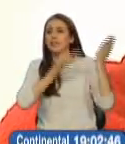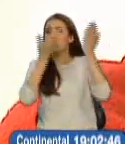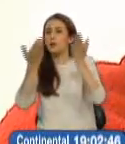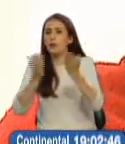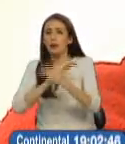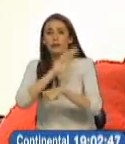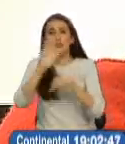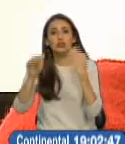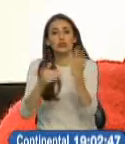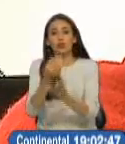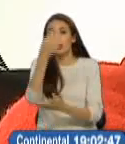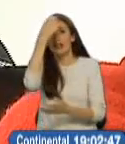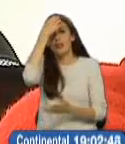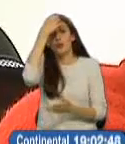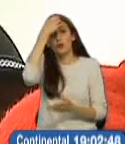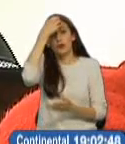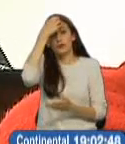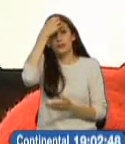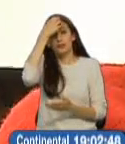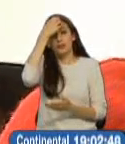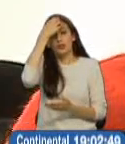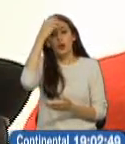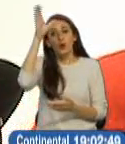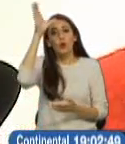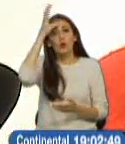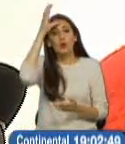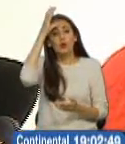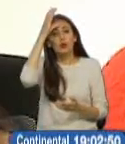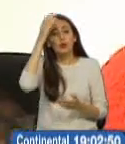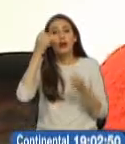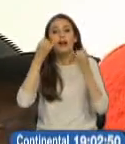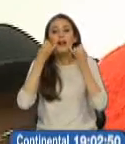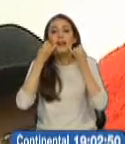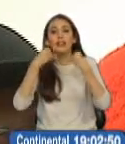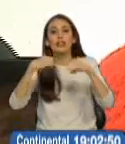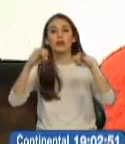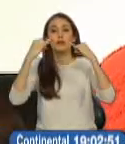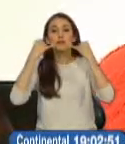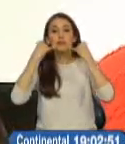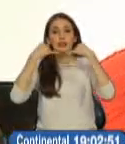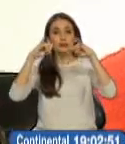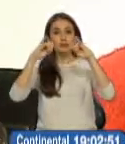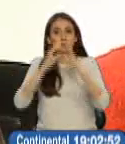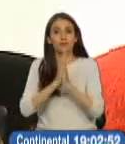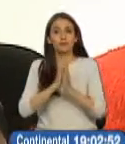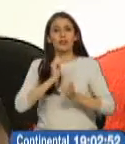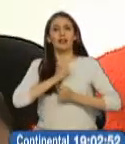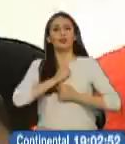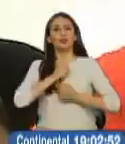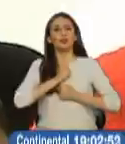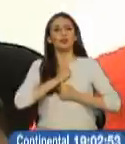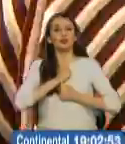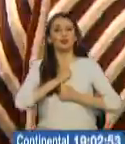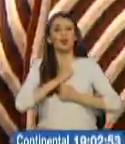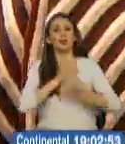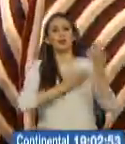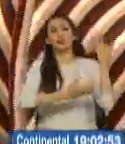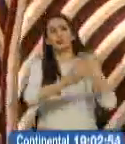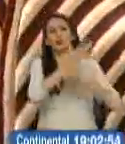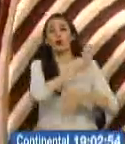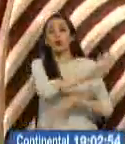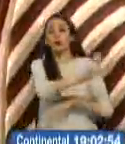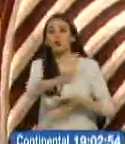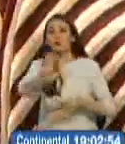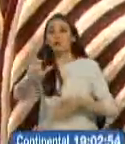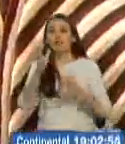completamente la educación intercultural a sus dueños primigenios, a sus dueños ancestrales. Ustedes